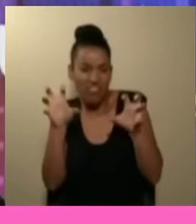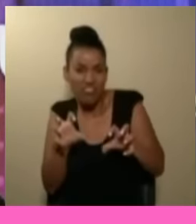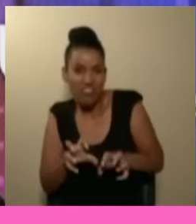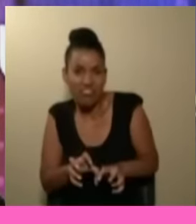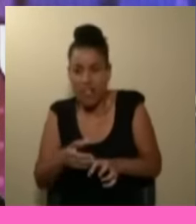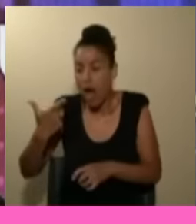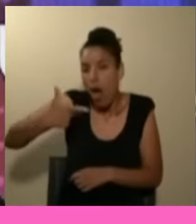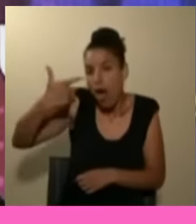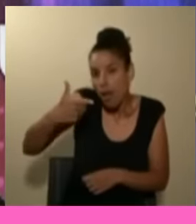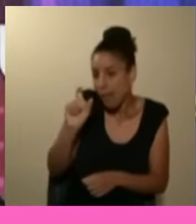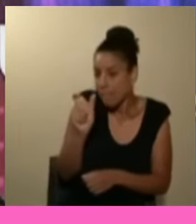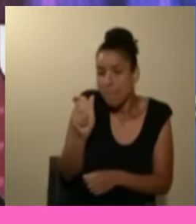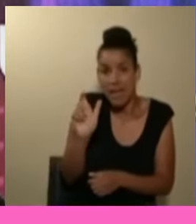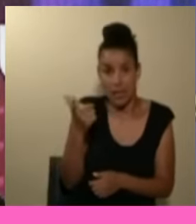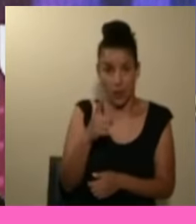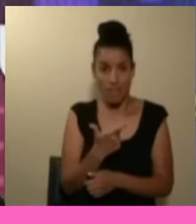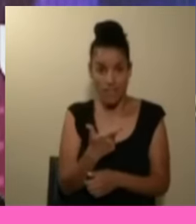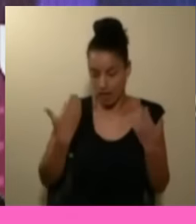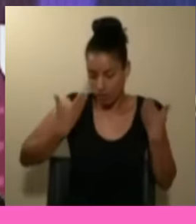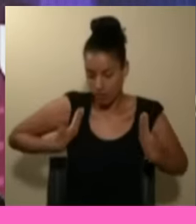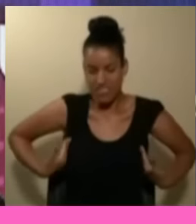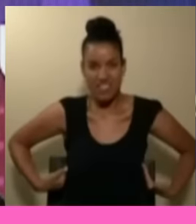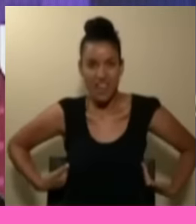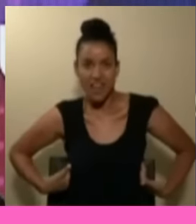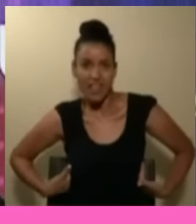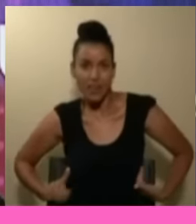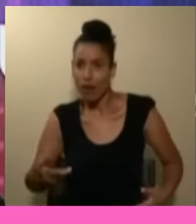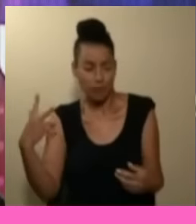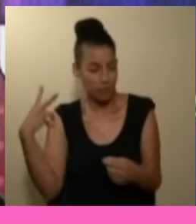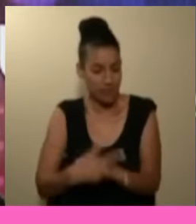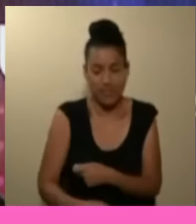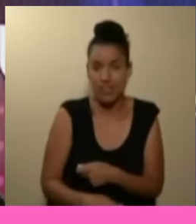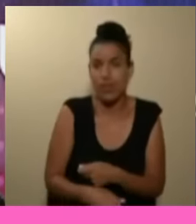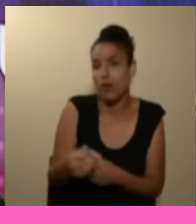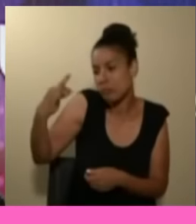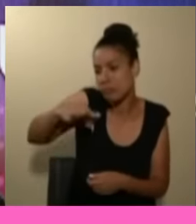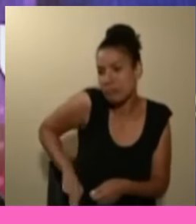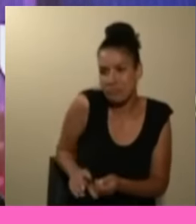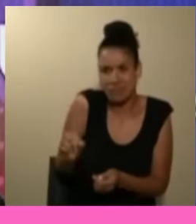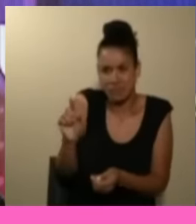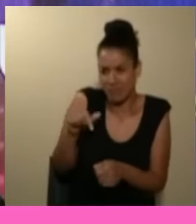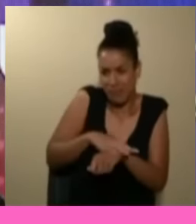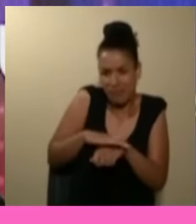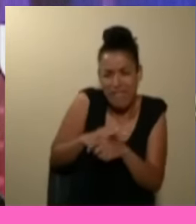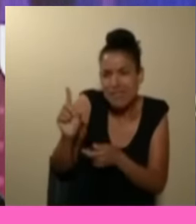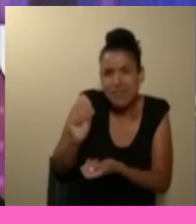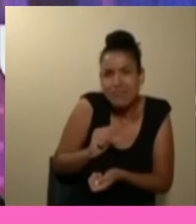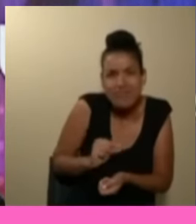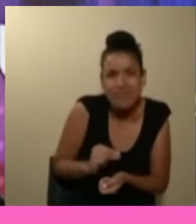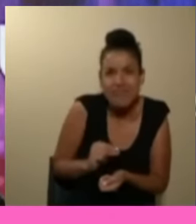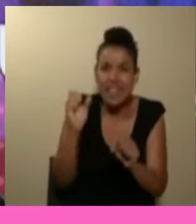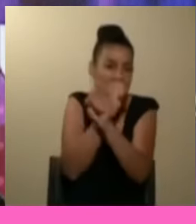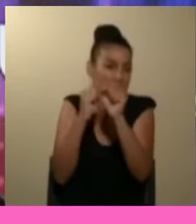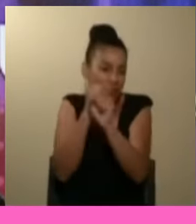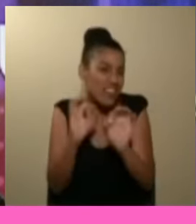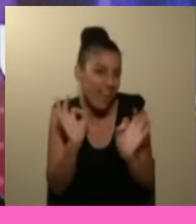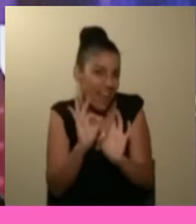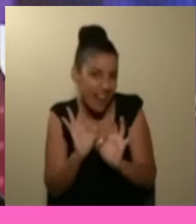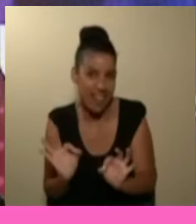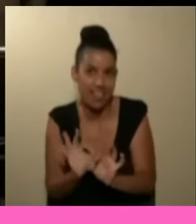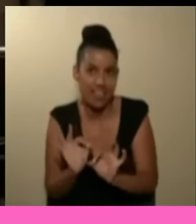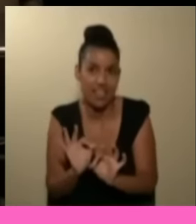armas sin balas, con chalecos vencidos y con salarios de hambre, sin tecnología, sin infraestructura. Todo eso mejoró en